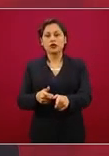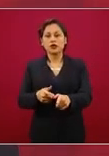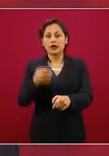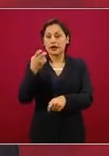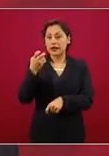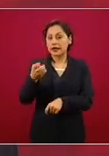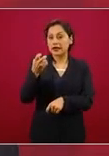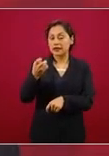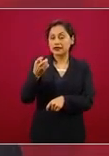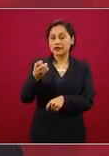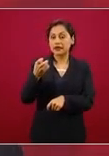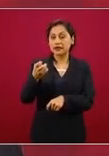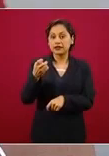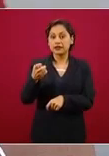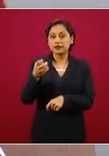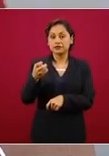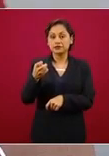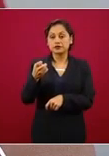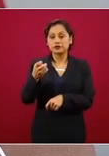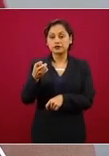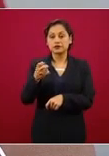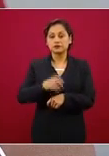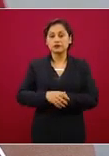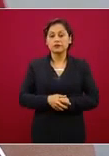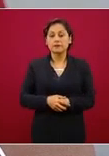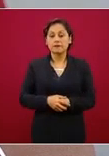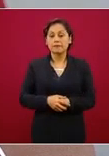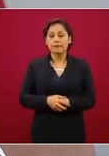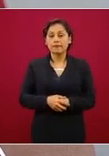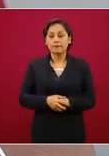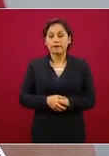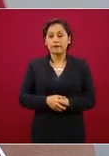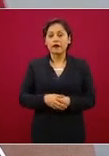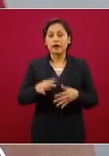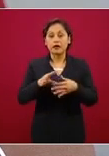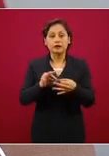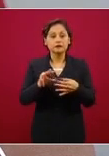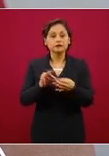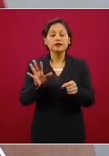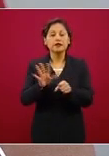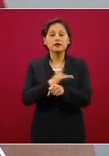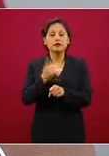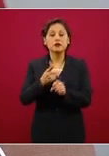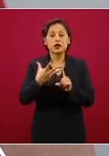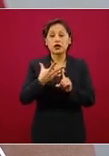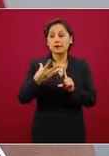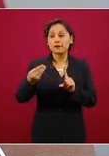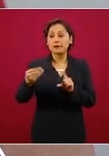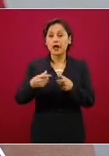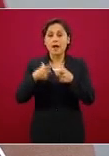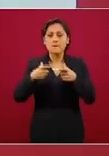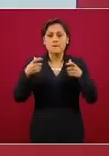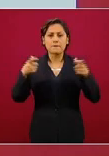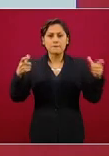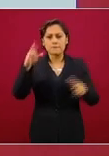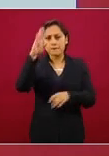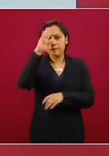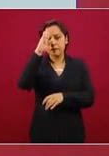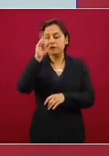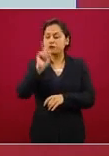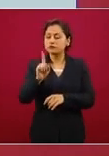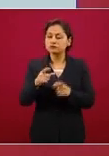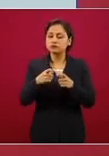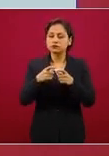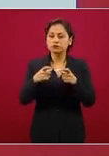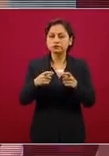está relacionado también con otros indicadores que principalmente tienen que ver con la estabilización de la epidemia en la zona central del Valle